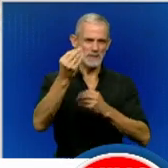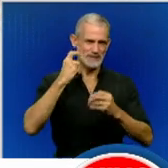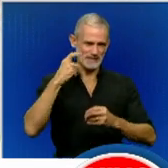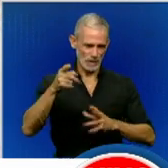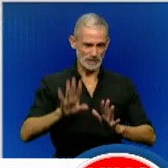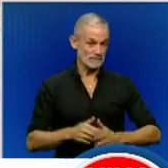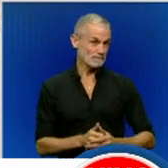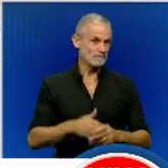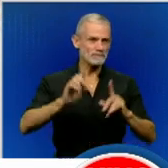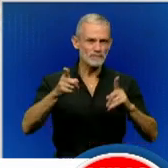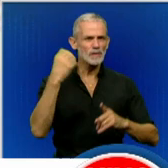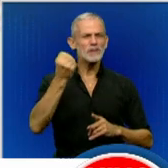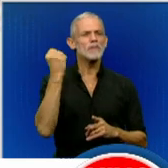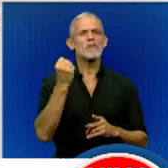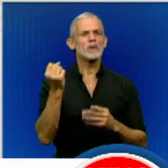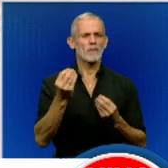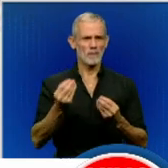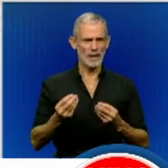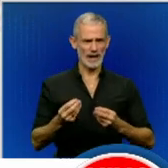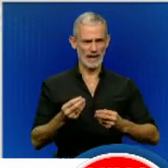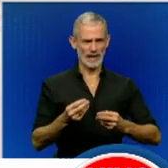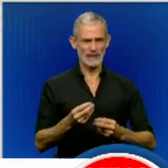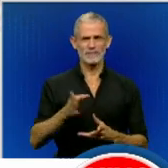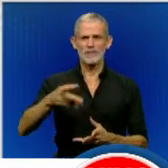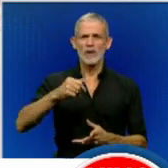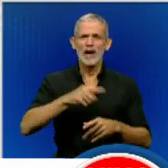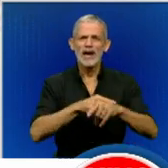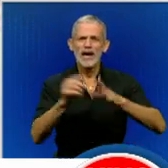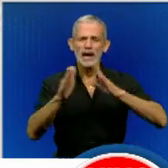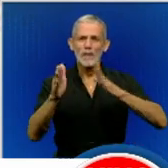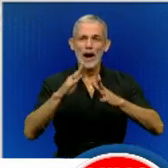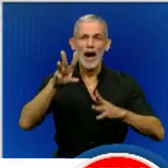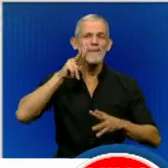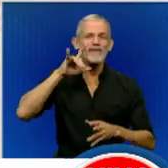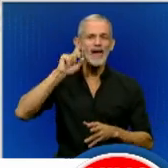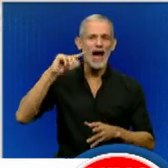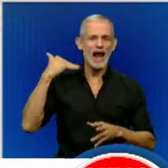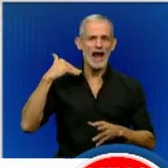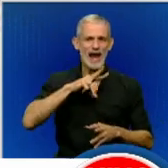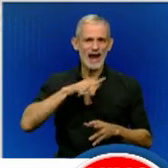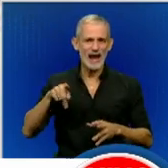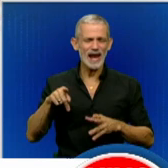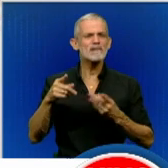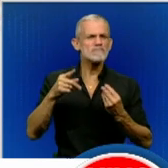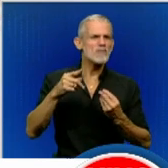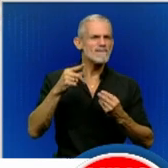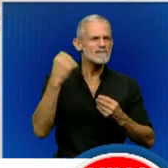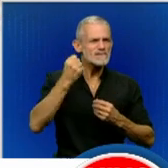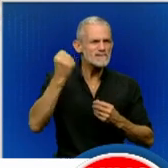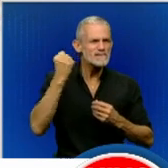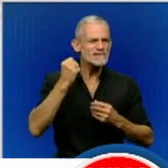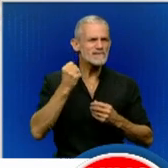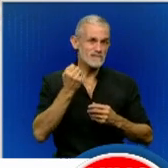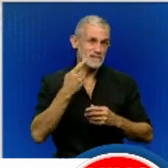producto también fue muy importante porque en esta época en donde mayor generalidad plantea sus aspiraciones sus deseos